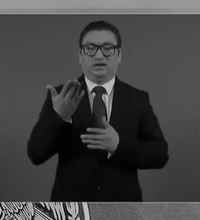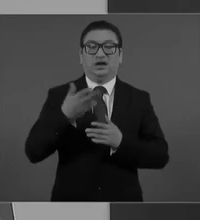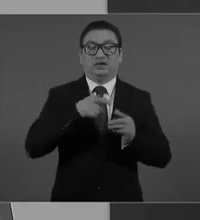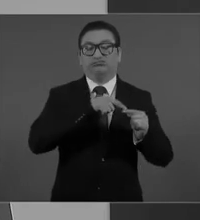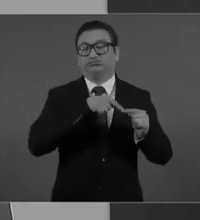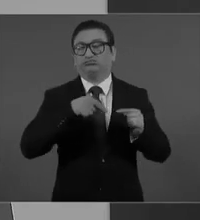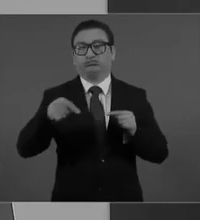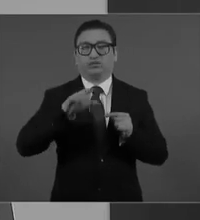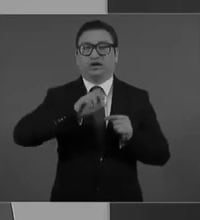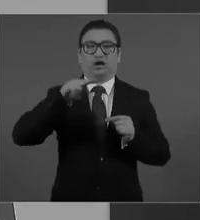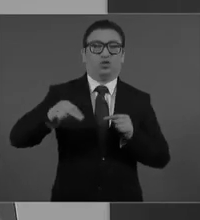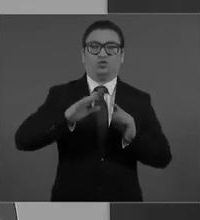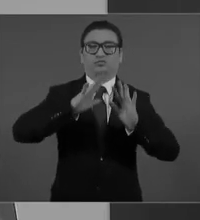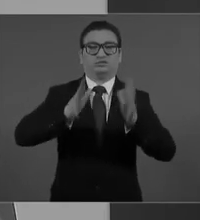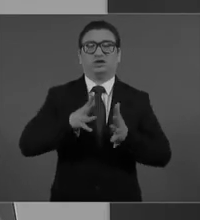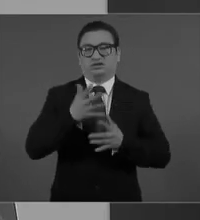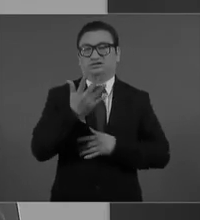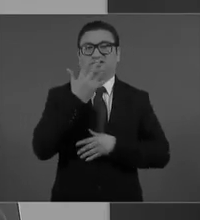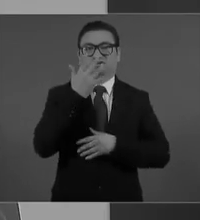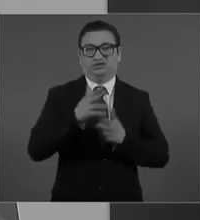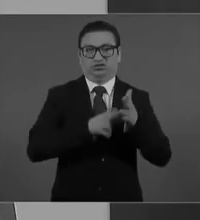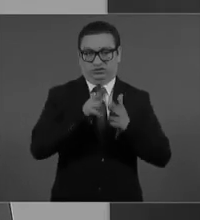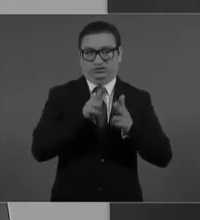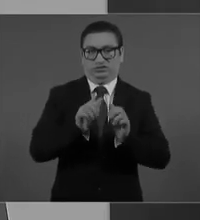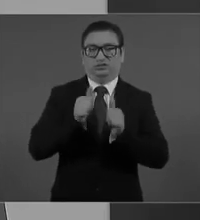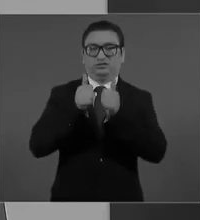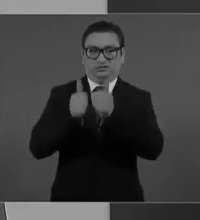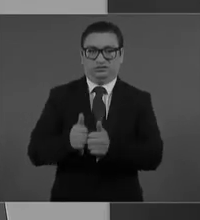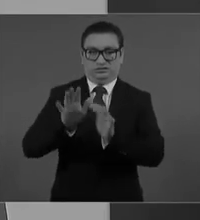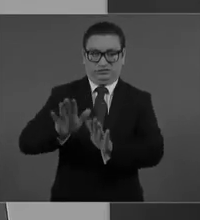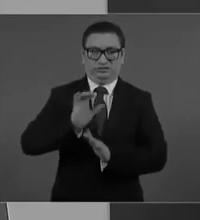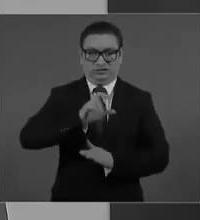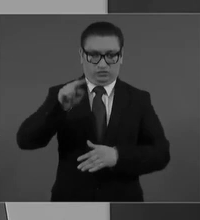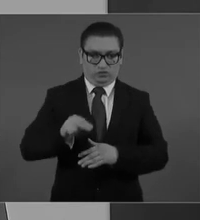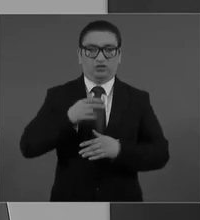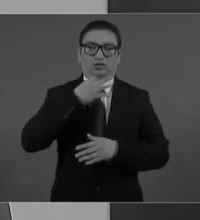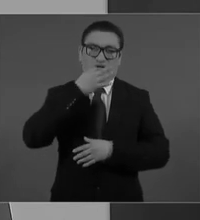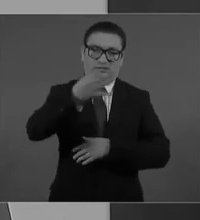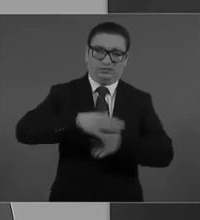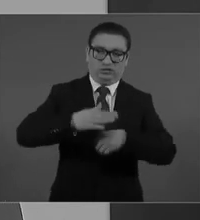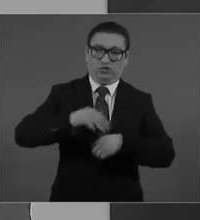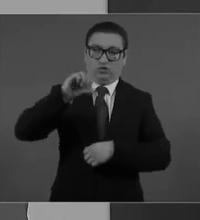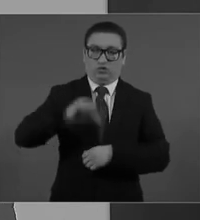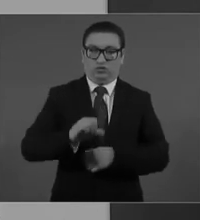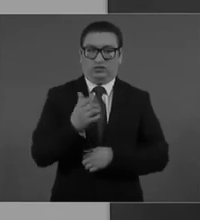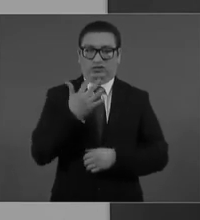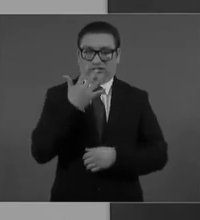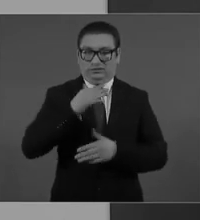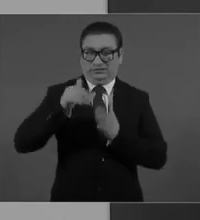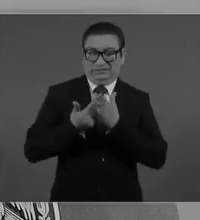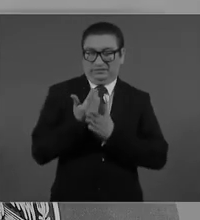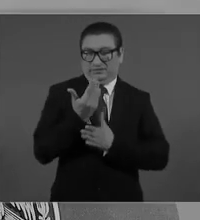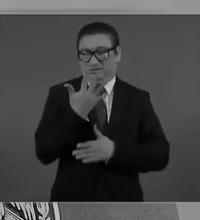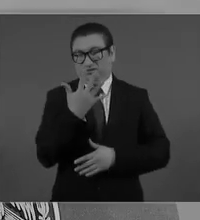Cancún, ya están los 5 trenes en Cancún y me da mucho gusto compartir con ustedes que hoy a las 5:20 de la